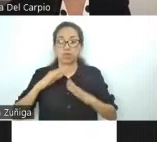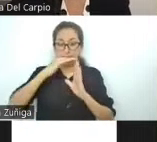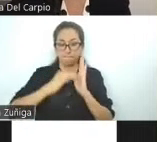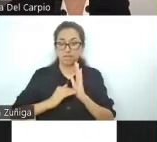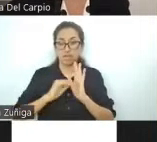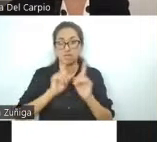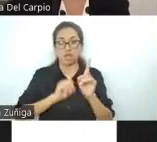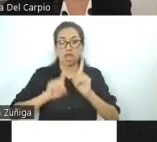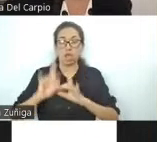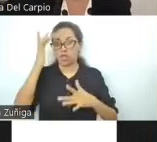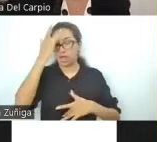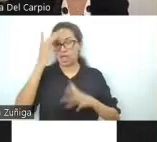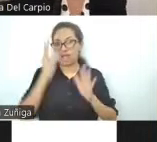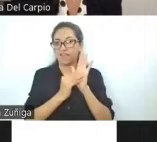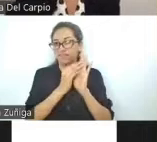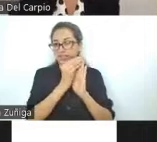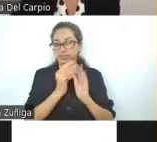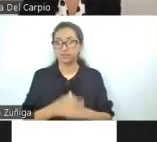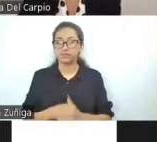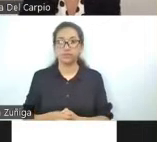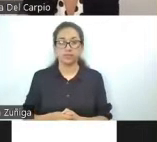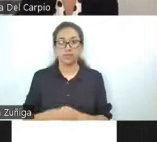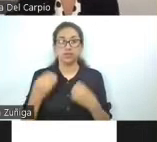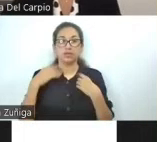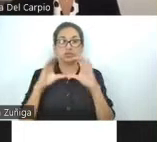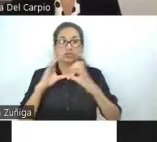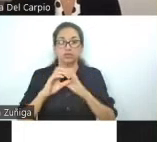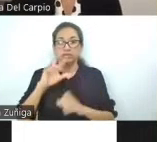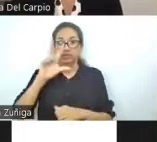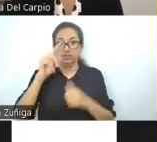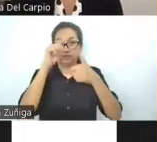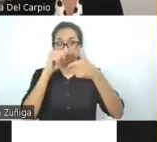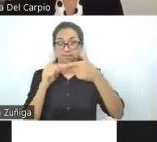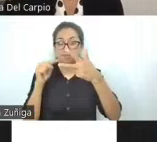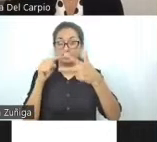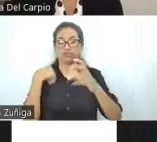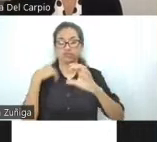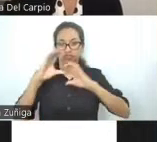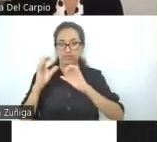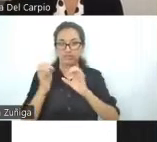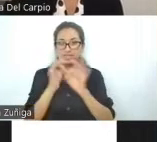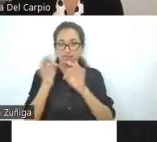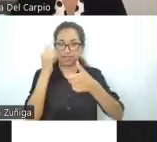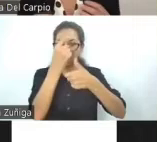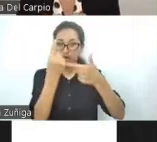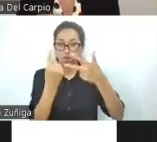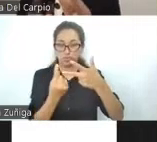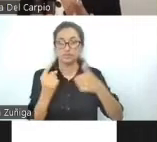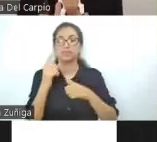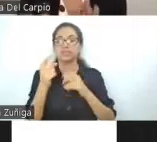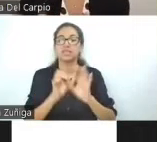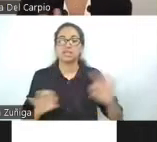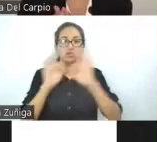ciertas infecciones. Entonces, vamos a hablar de estos tres aspectos a lo largo de la charla. Inicialmente sobre la higiene diaria,